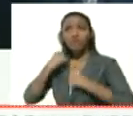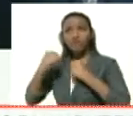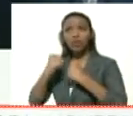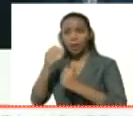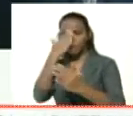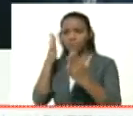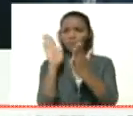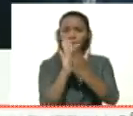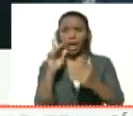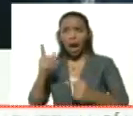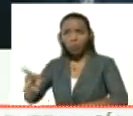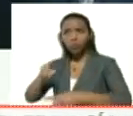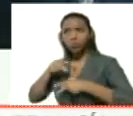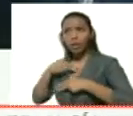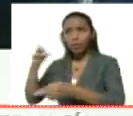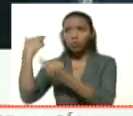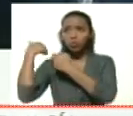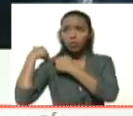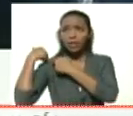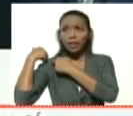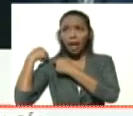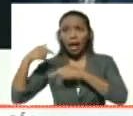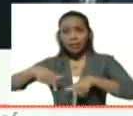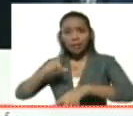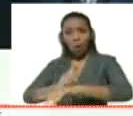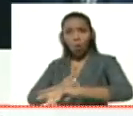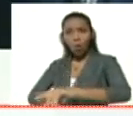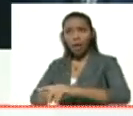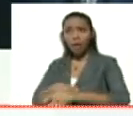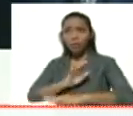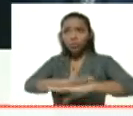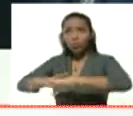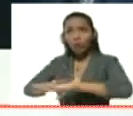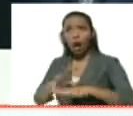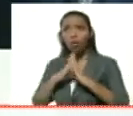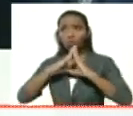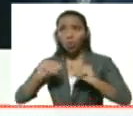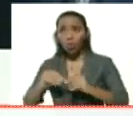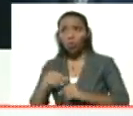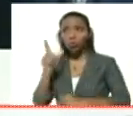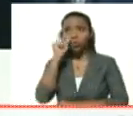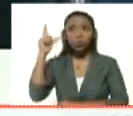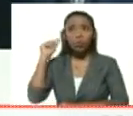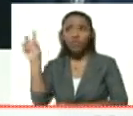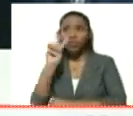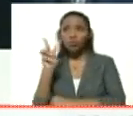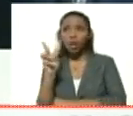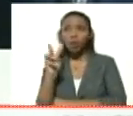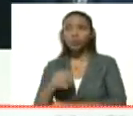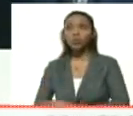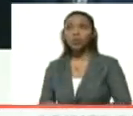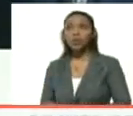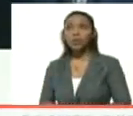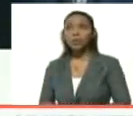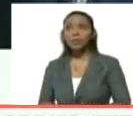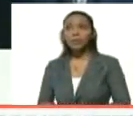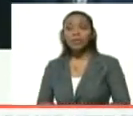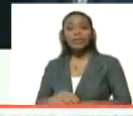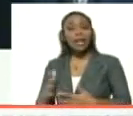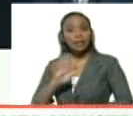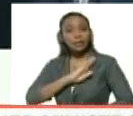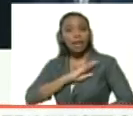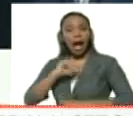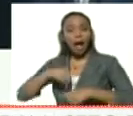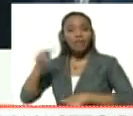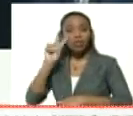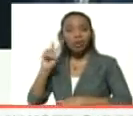al frente y asume la responsabilidad en esta hora que convoca a todas y todos los venezolanos y venezolanas que tengan a